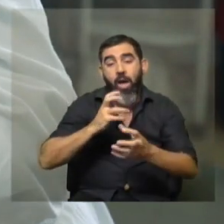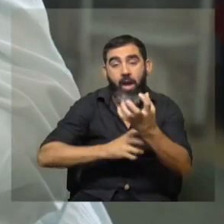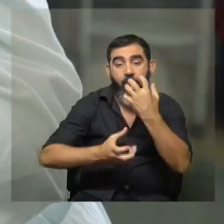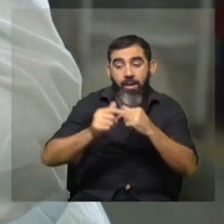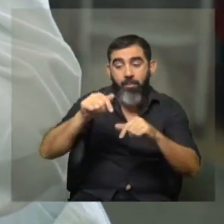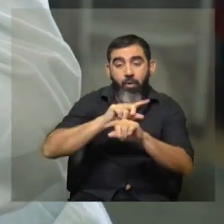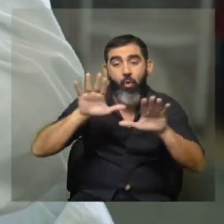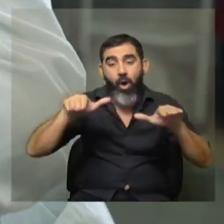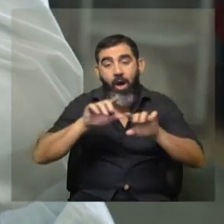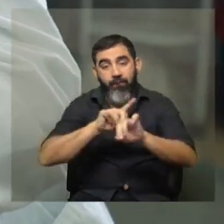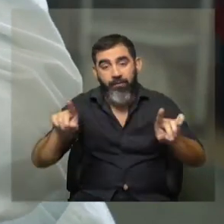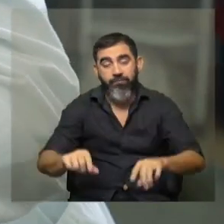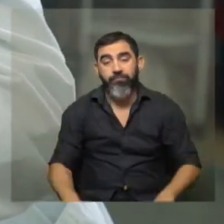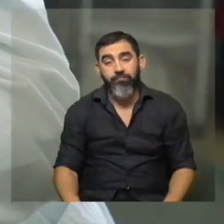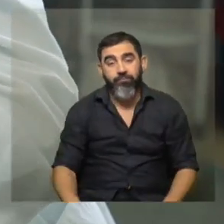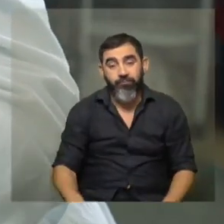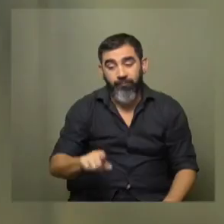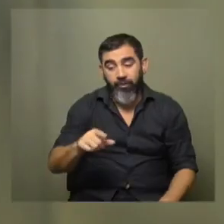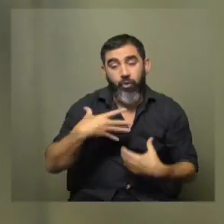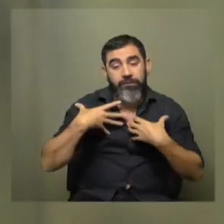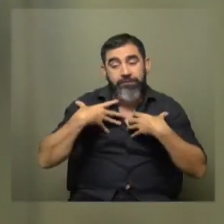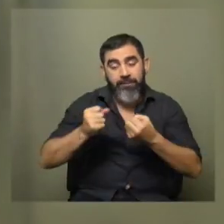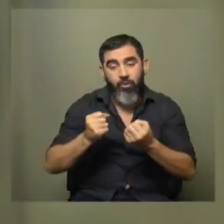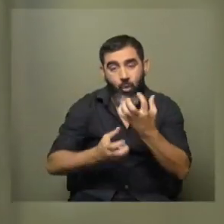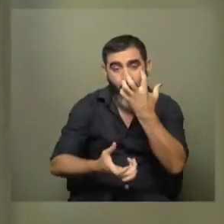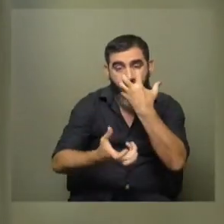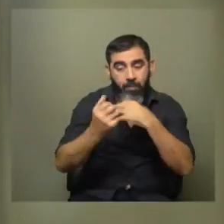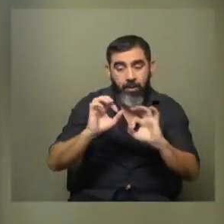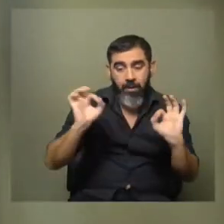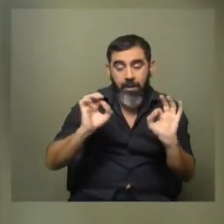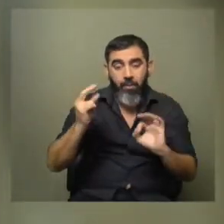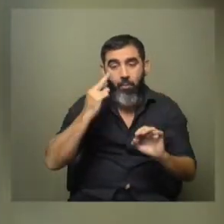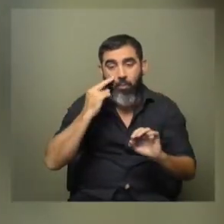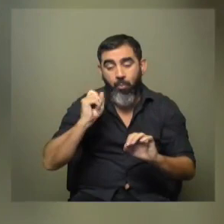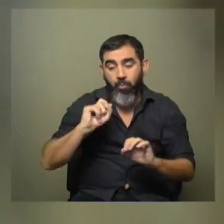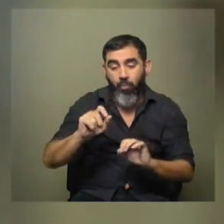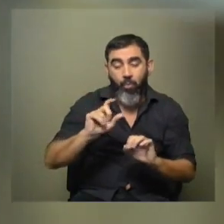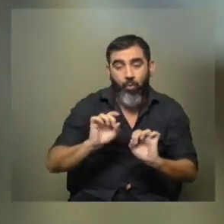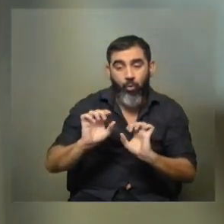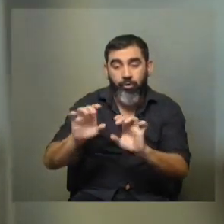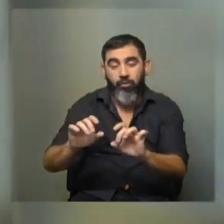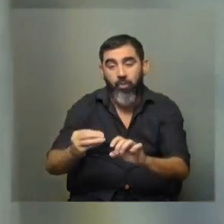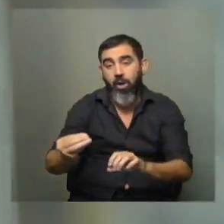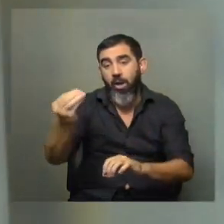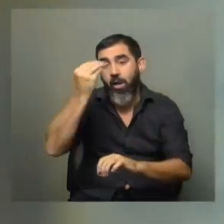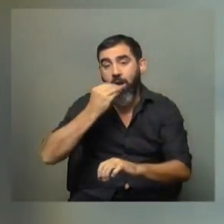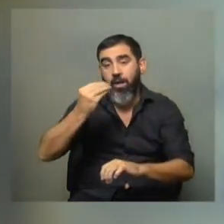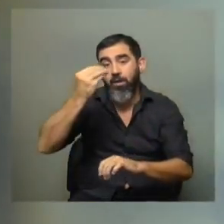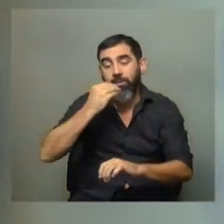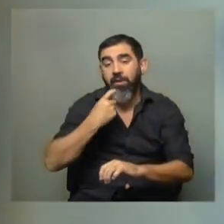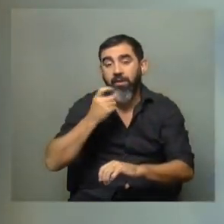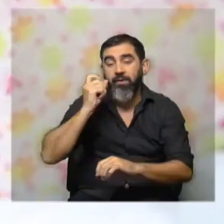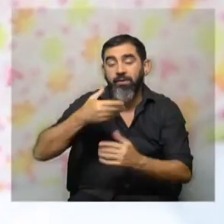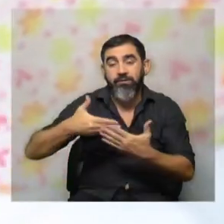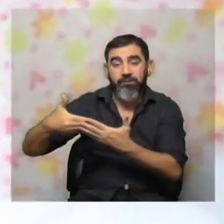aves. Entonces esas vinchuquitas que están sanas, sin ningún tipo de parásito que puedan transmitir, se alimentan de la sangre